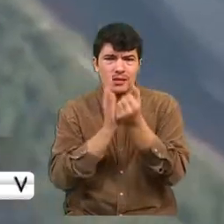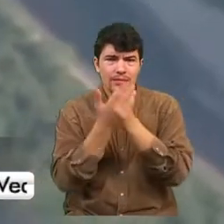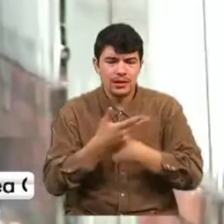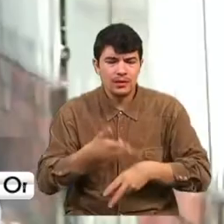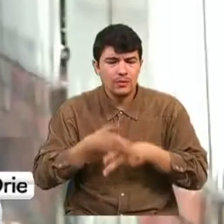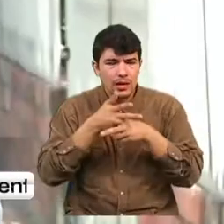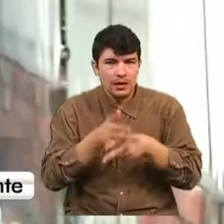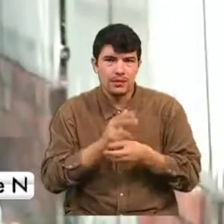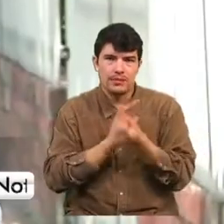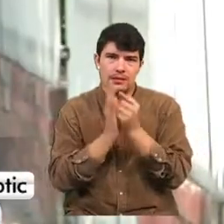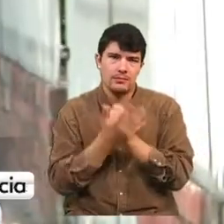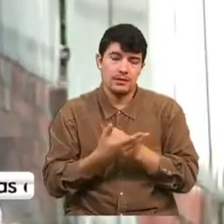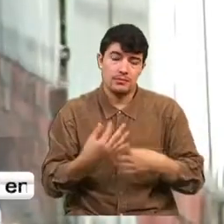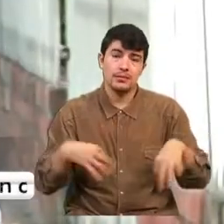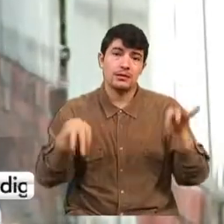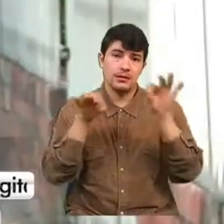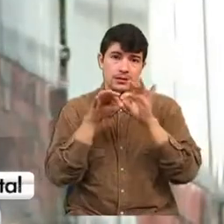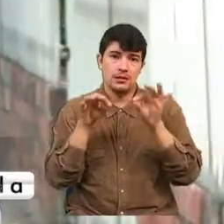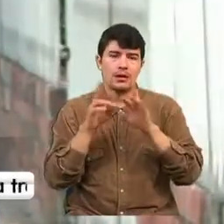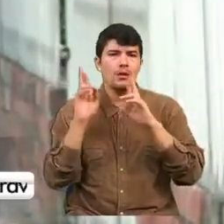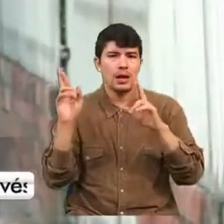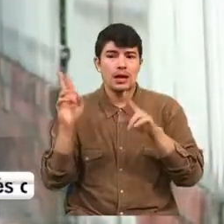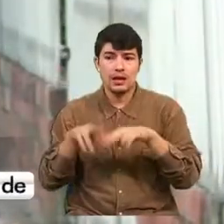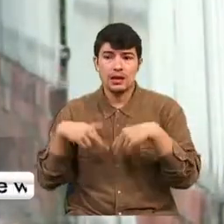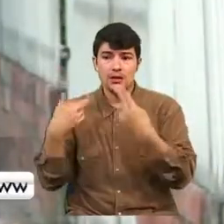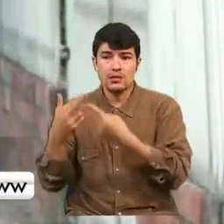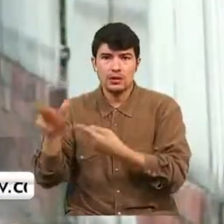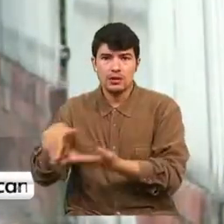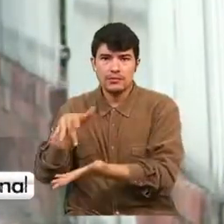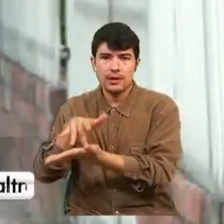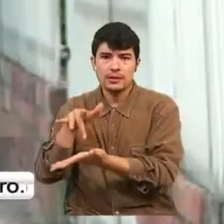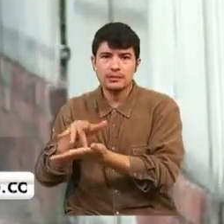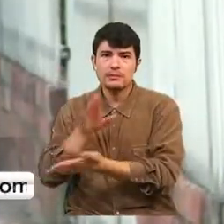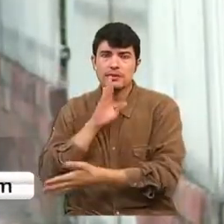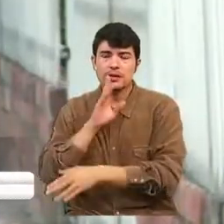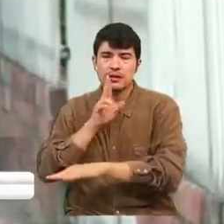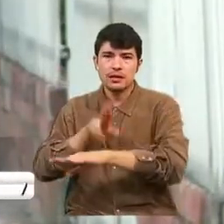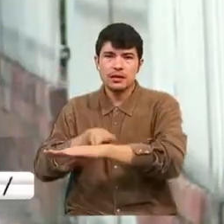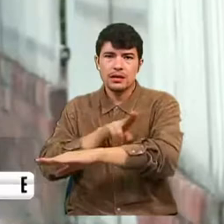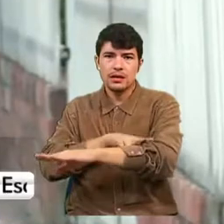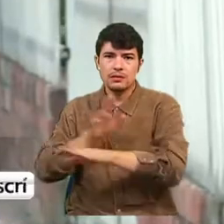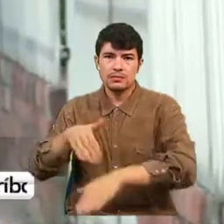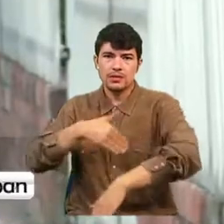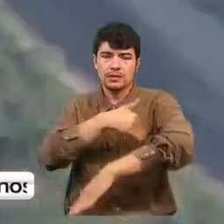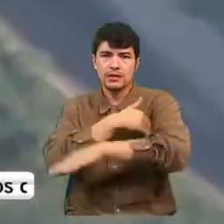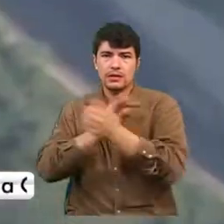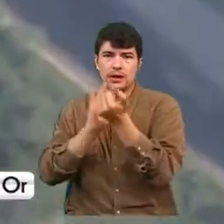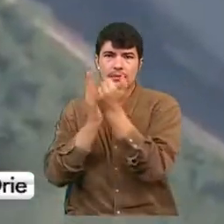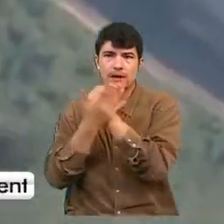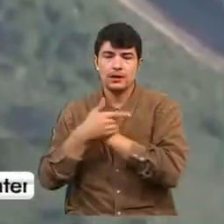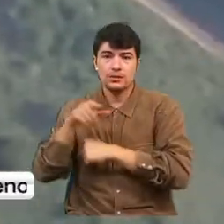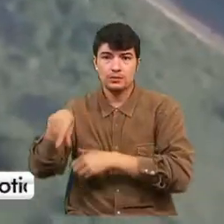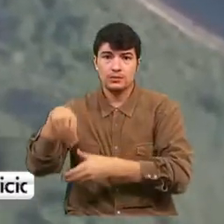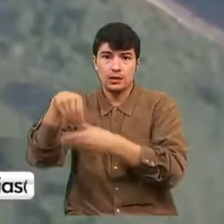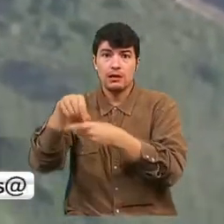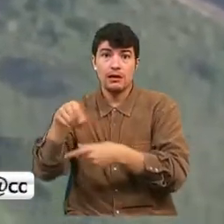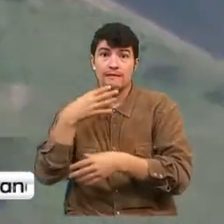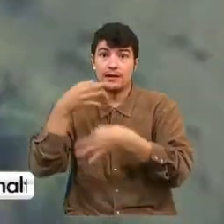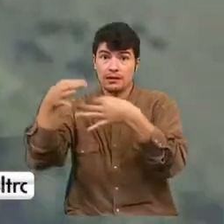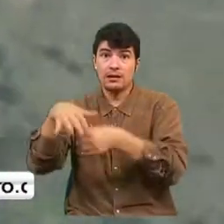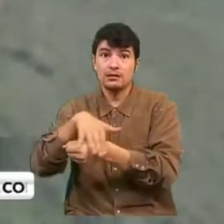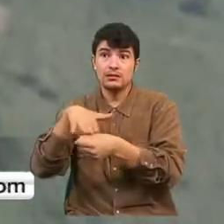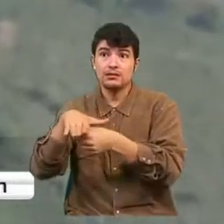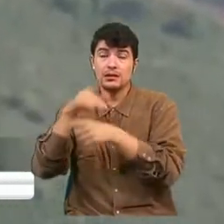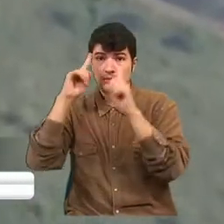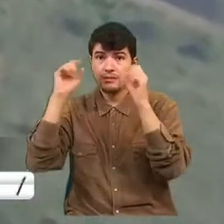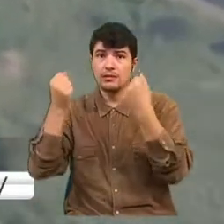protección. Se espera pues que a esta reunión asistan delegados del Ministerio del Medio Ambiente y de la ANLA, porque realmente la situación es preocupante,